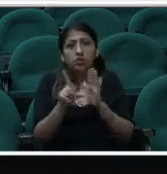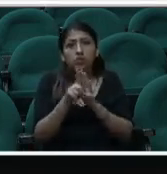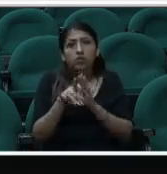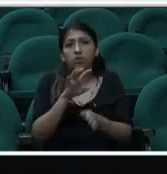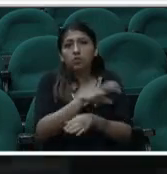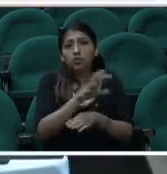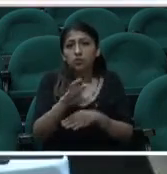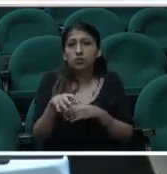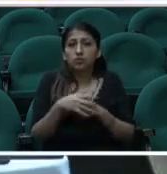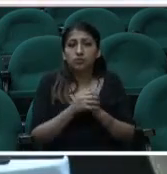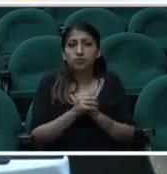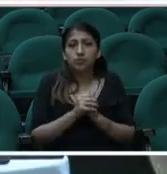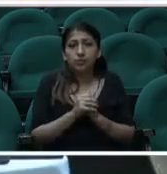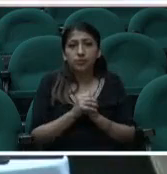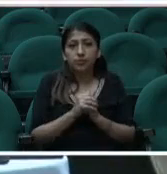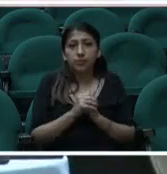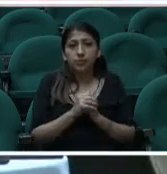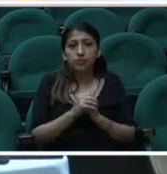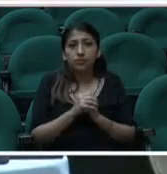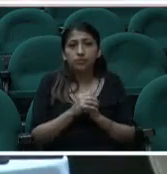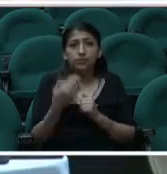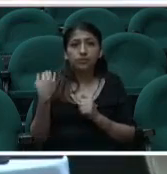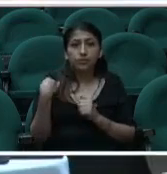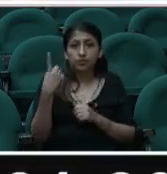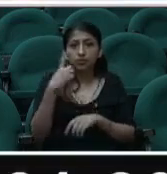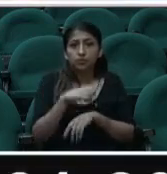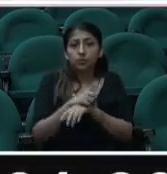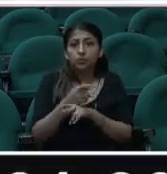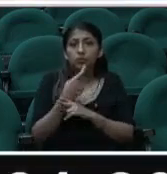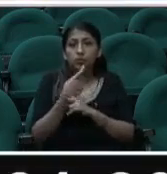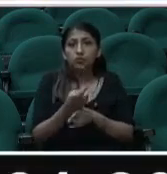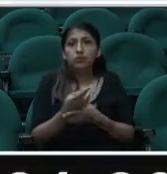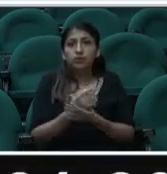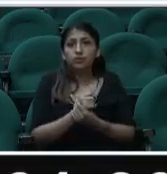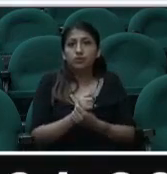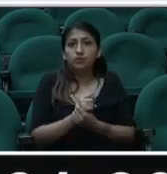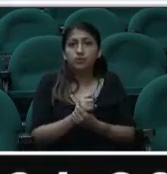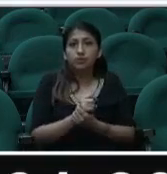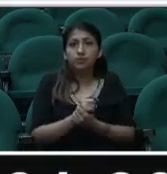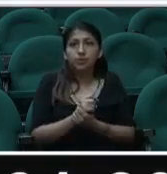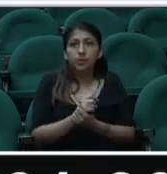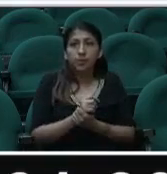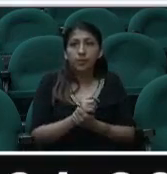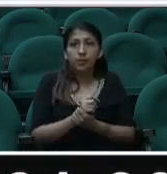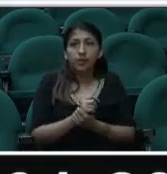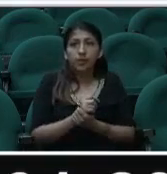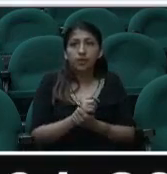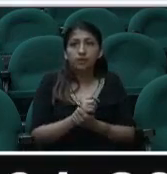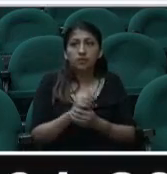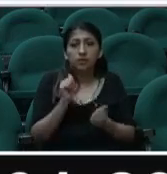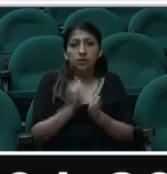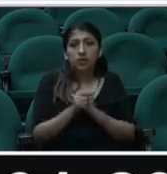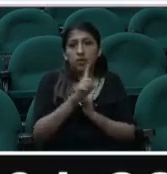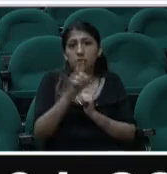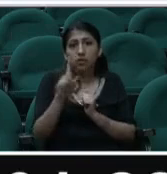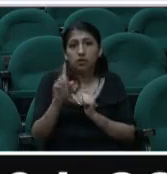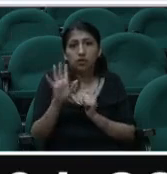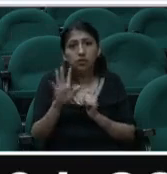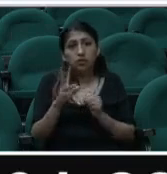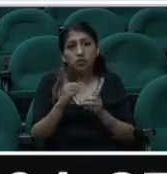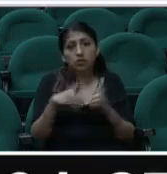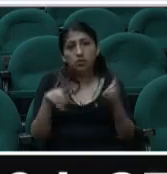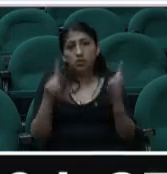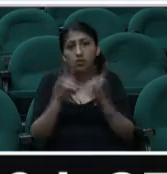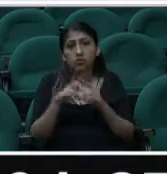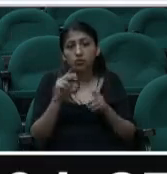toda la provincia candidato elías cachero tiene un minuto 30 segundos para responder sin duda cada quien es dueño de sus actos